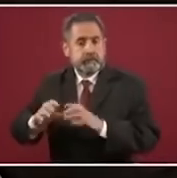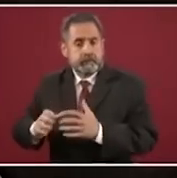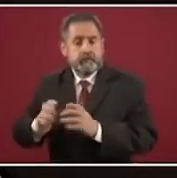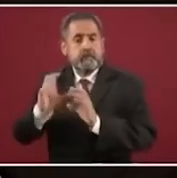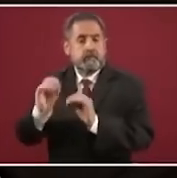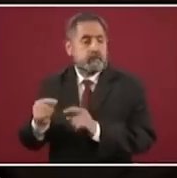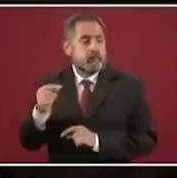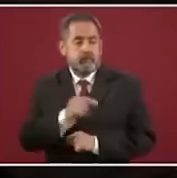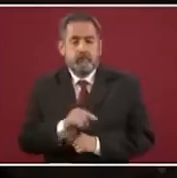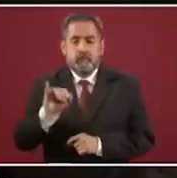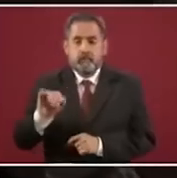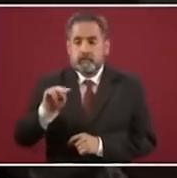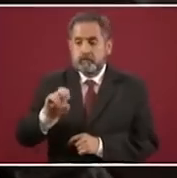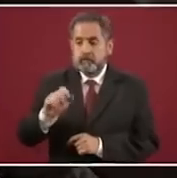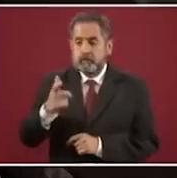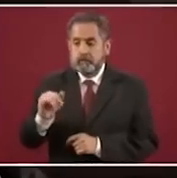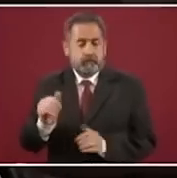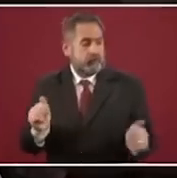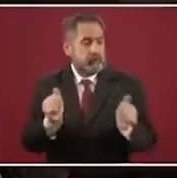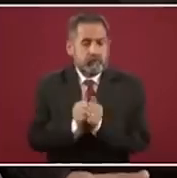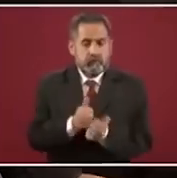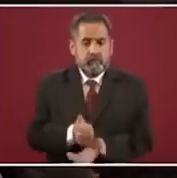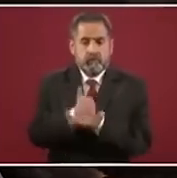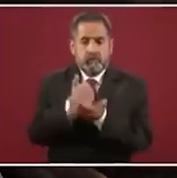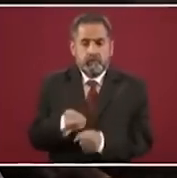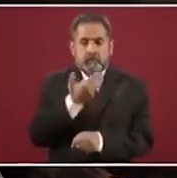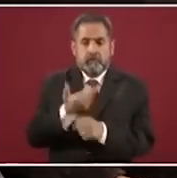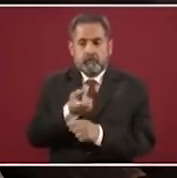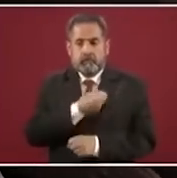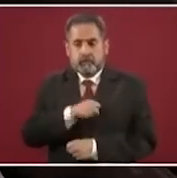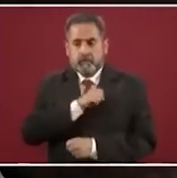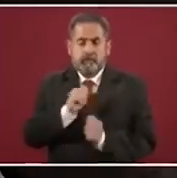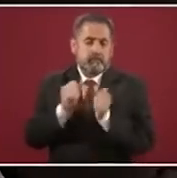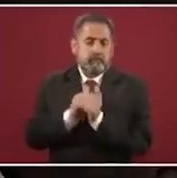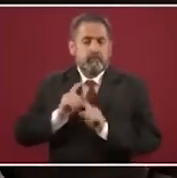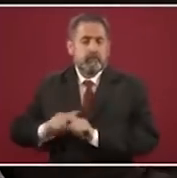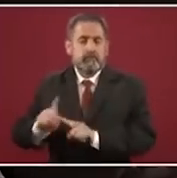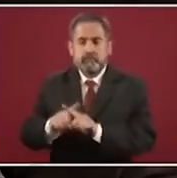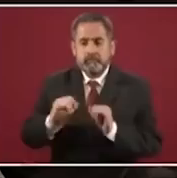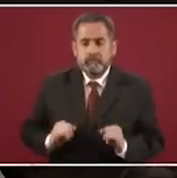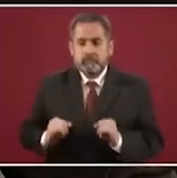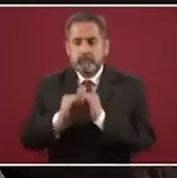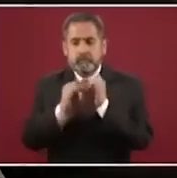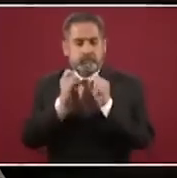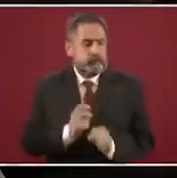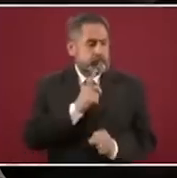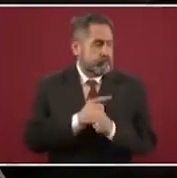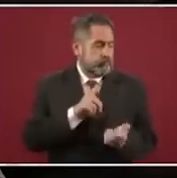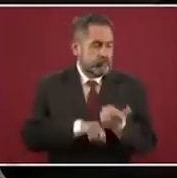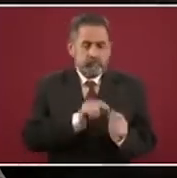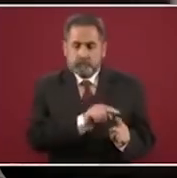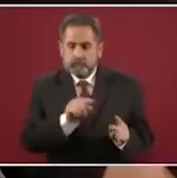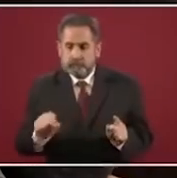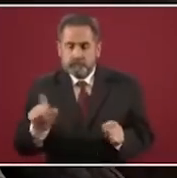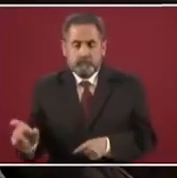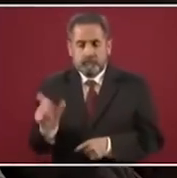la población mexicana con ayuda de la Secretaría de Salud Federal y con todos los institutos de seguridad social,